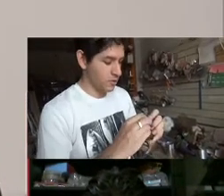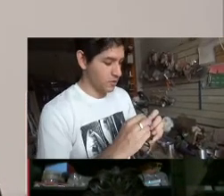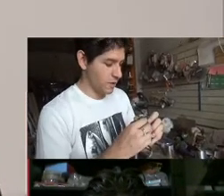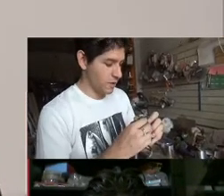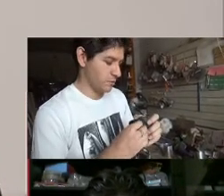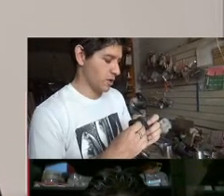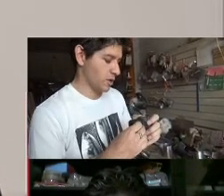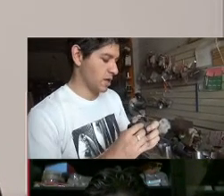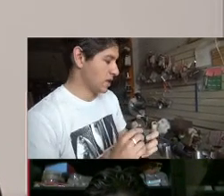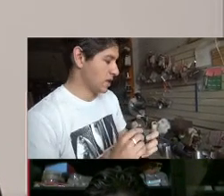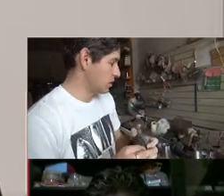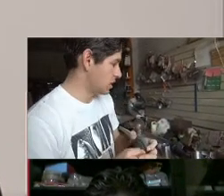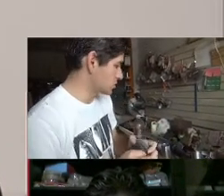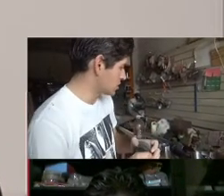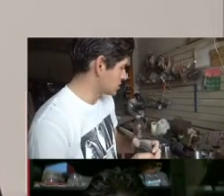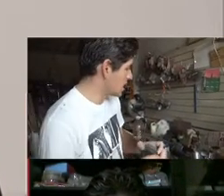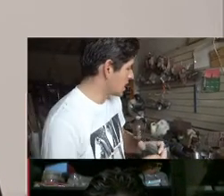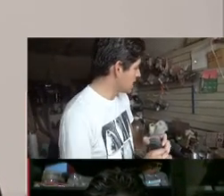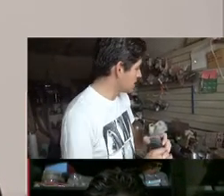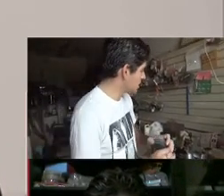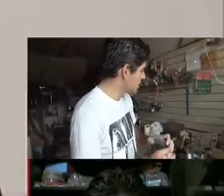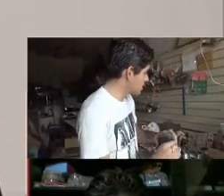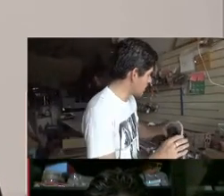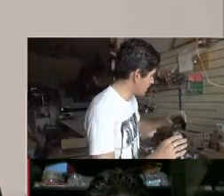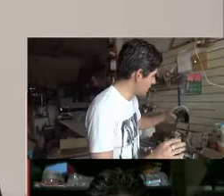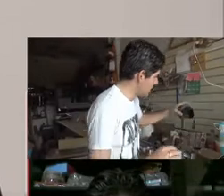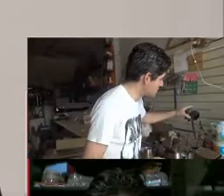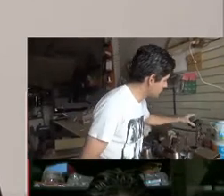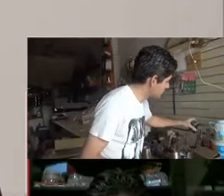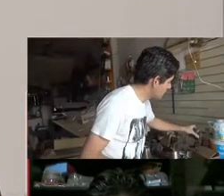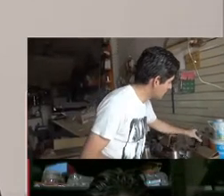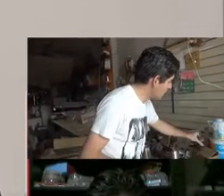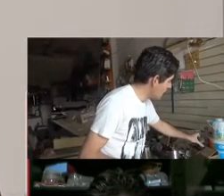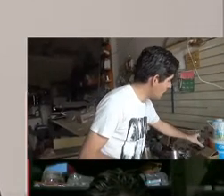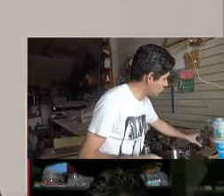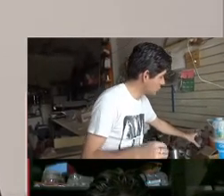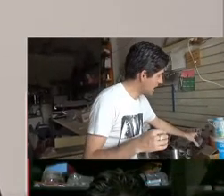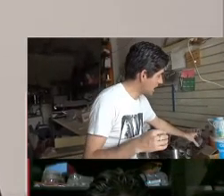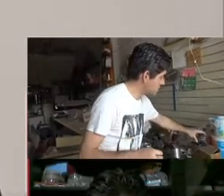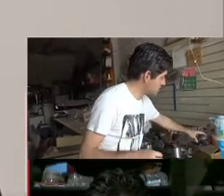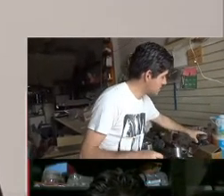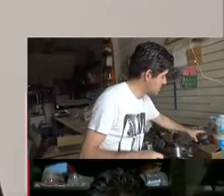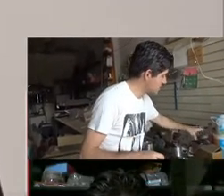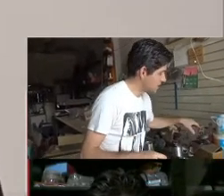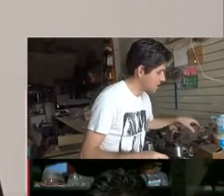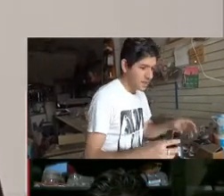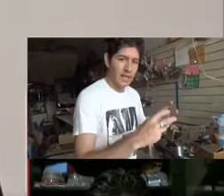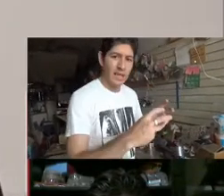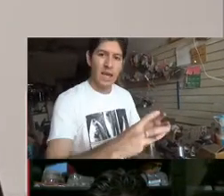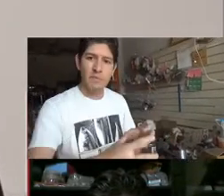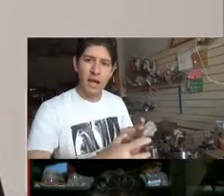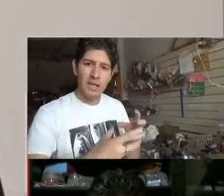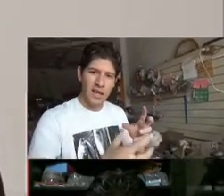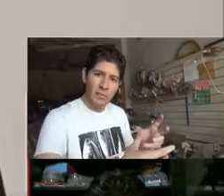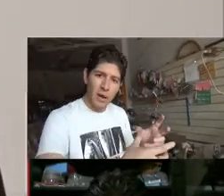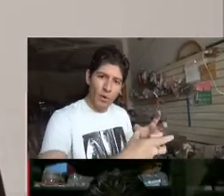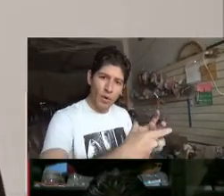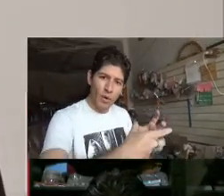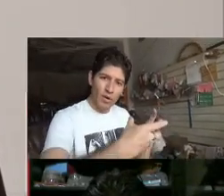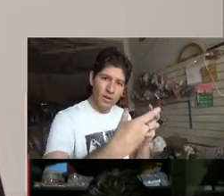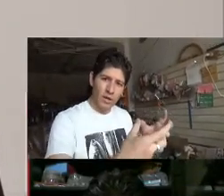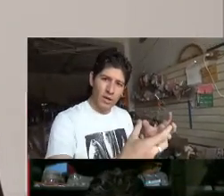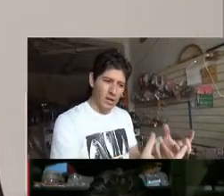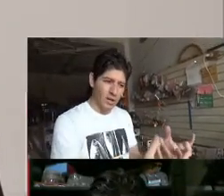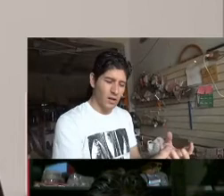retiramos estos productos, lo que podemos condicionar es toxicidad para las personas. Se inactiva el virus,